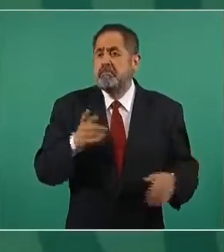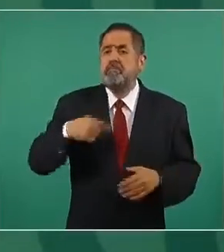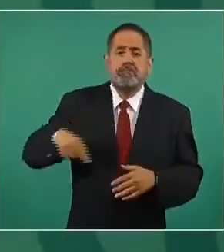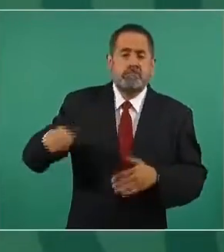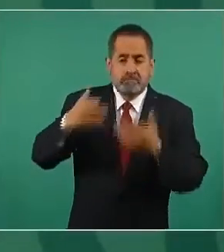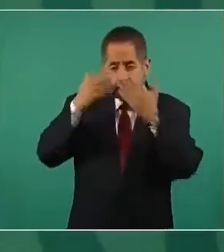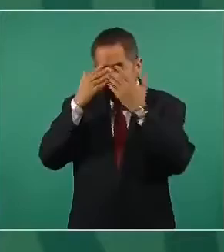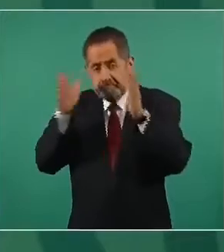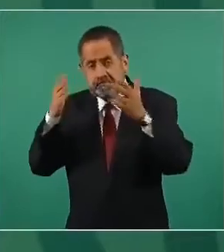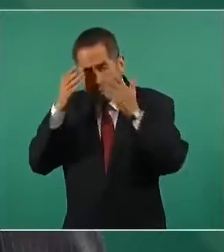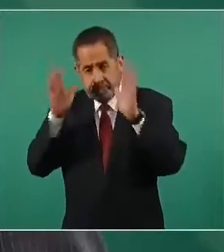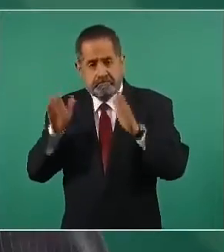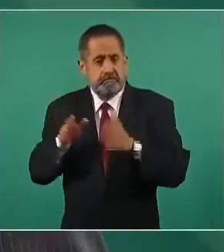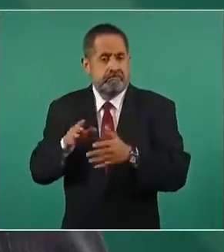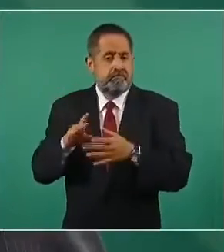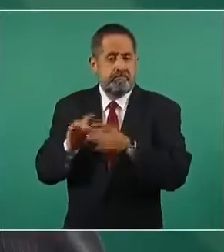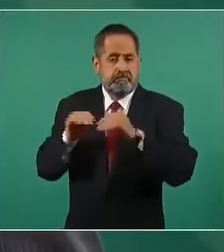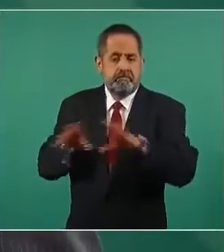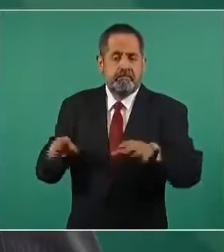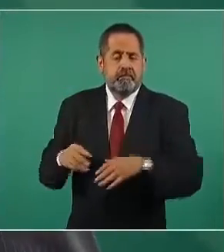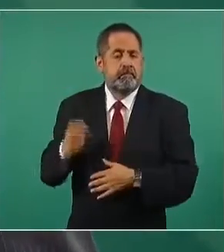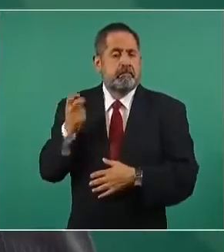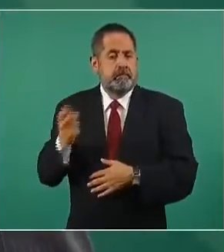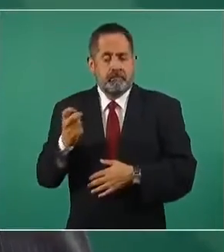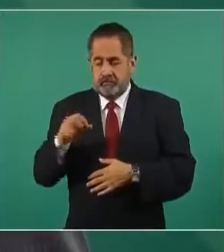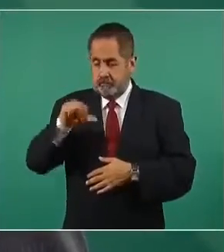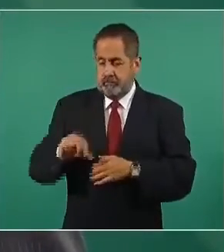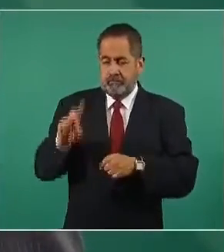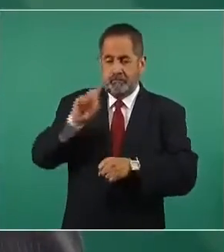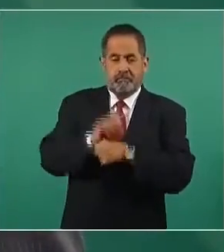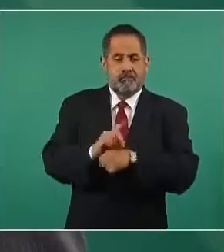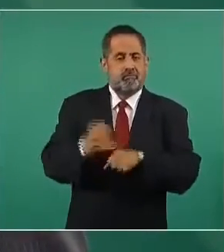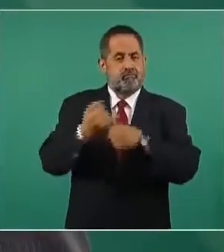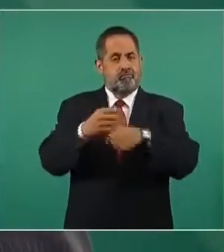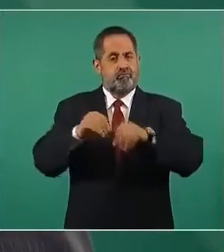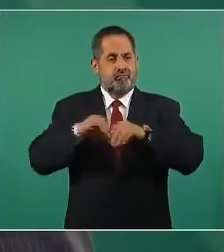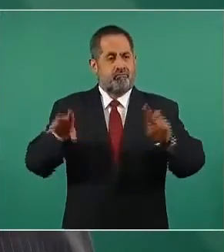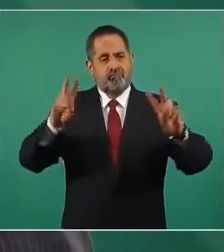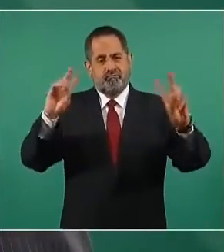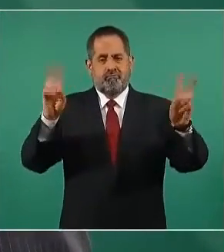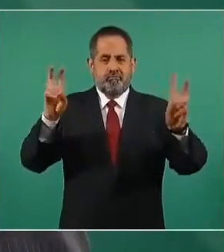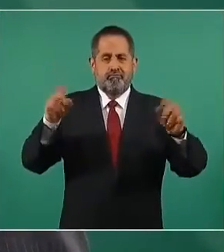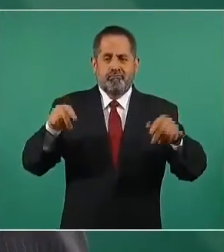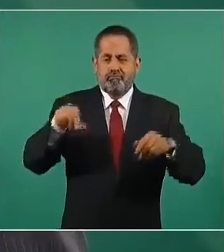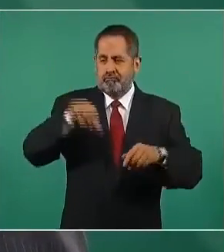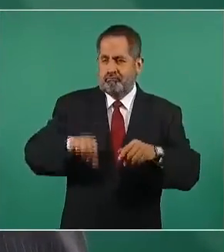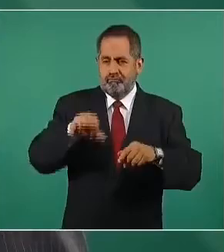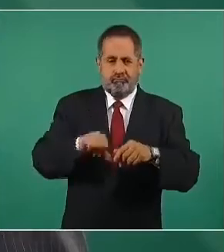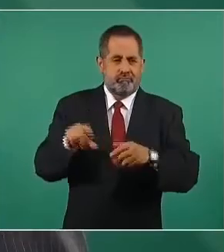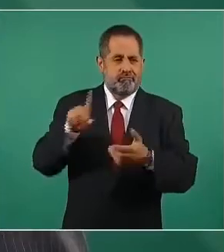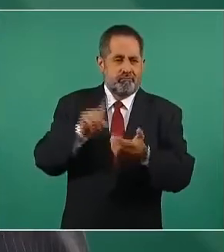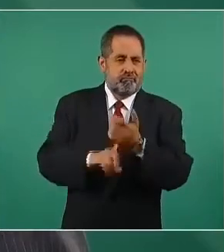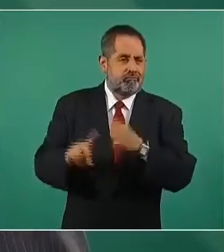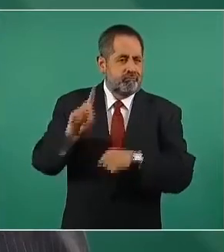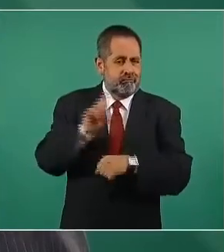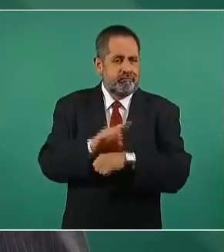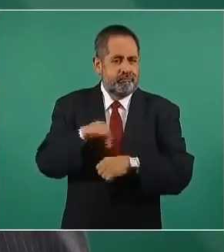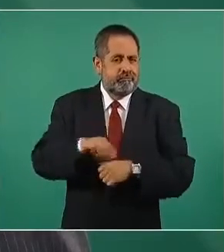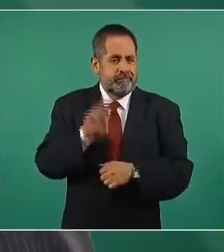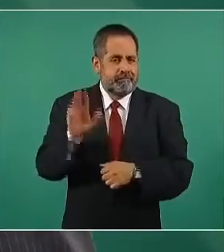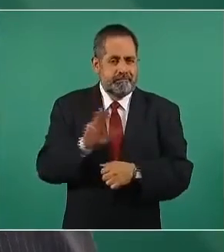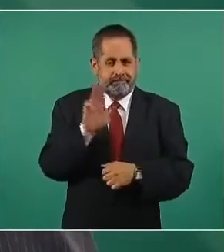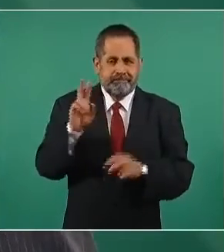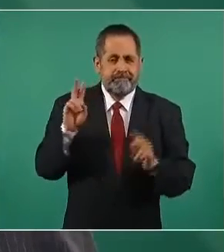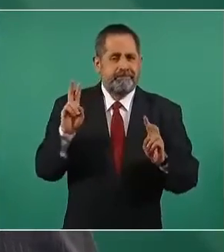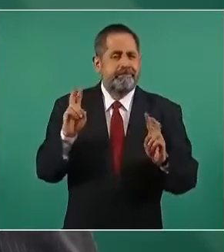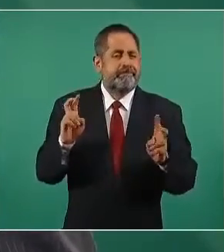por eso es esta columna, esta sección